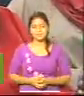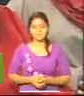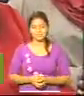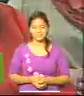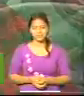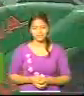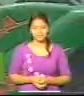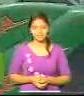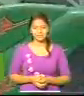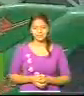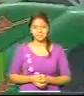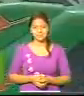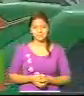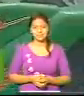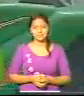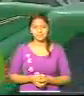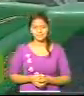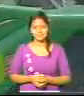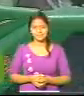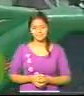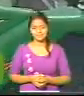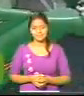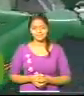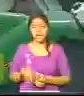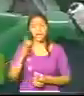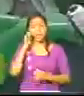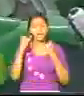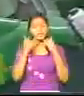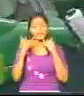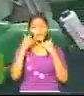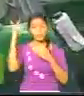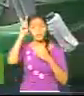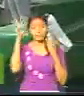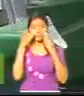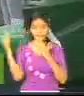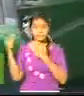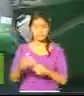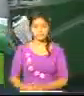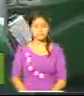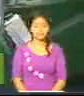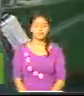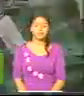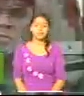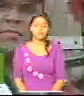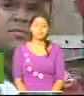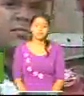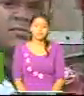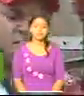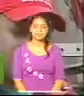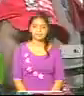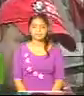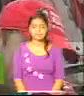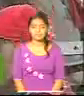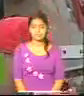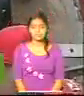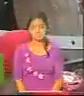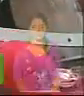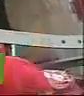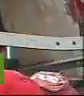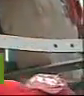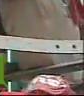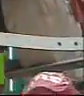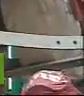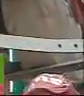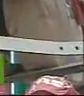Planicie de Maracaibo. Ella lo va a traducir. Ajá, tasakin ho pieka y hola lu atakuru tu mapapka Venezuela. Wasakin